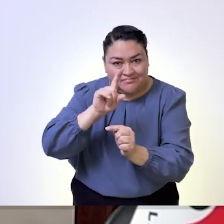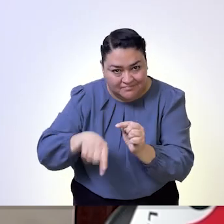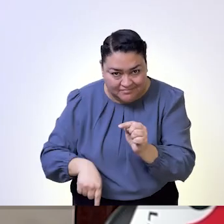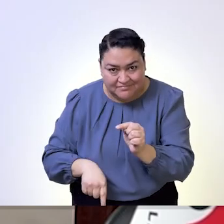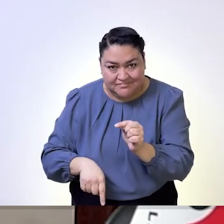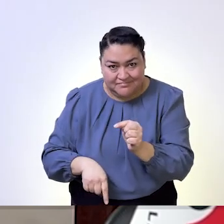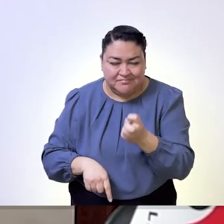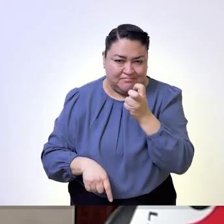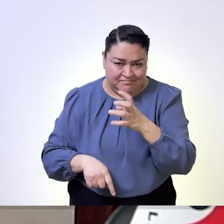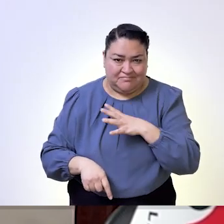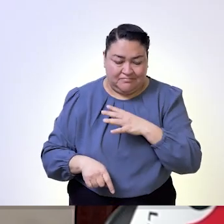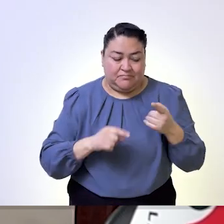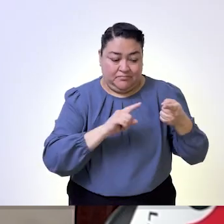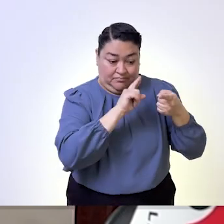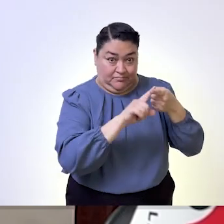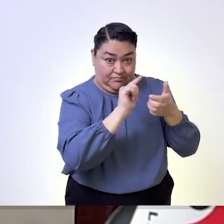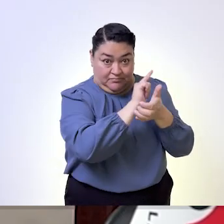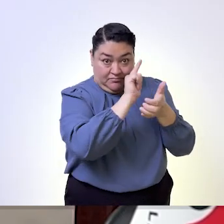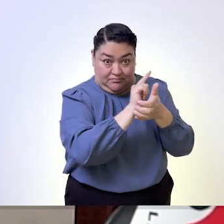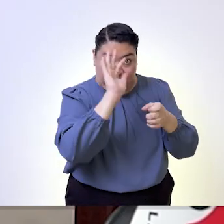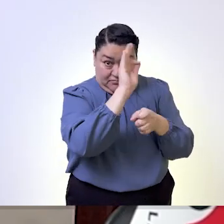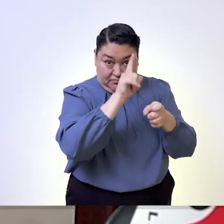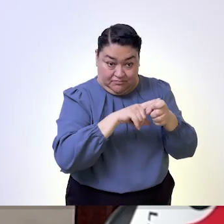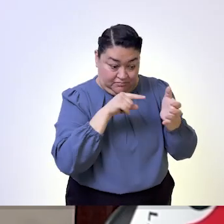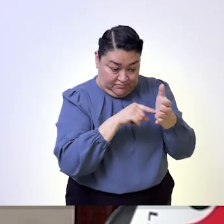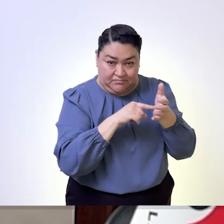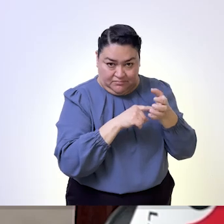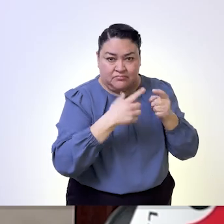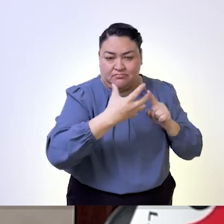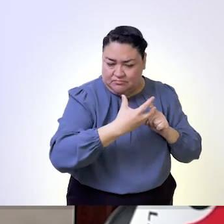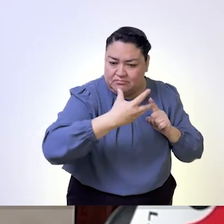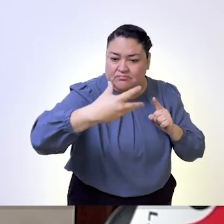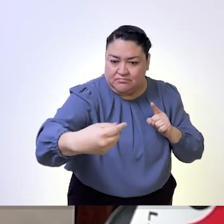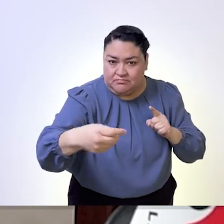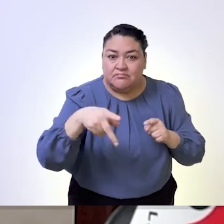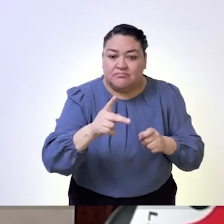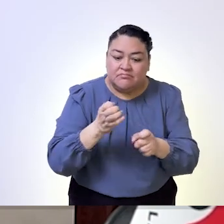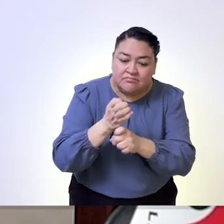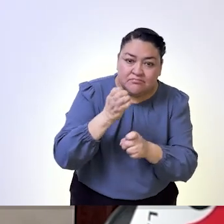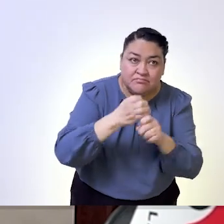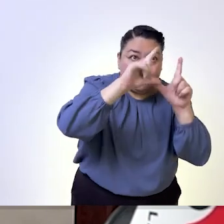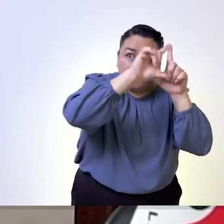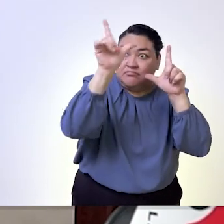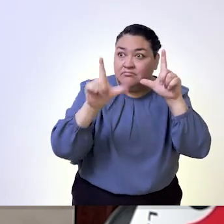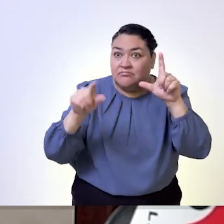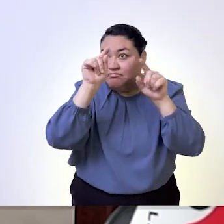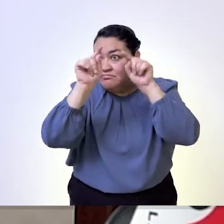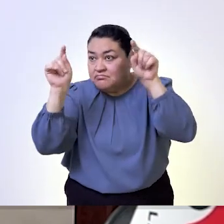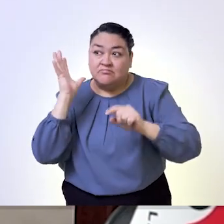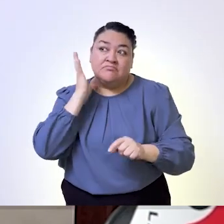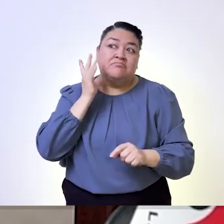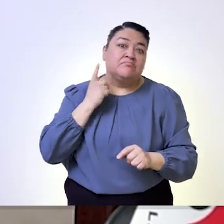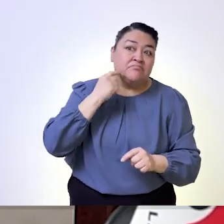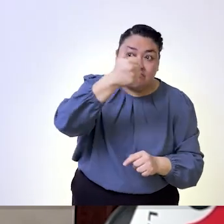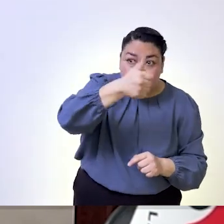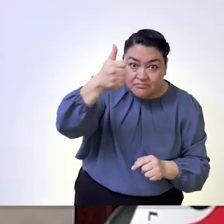sido actualmente la ley federal una referencia importante, pero sin embargo y desde luego cada entidad federativa,